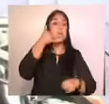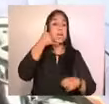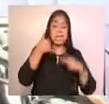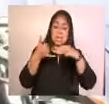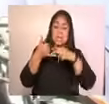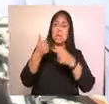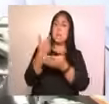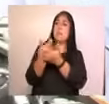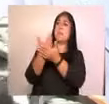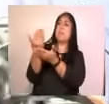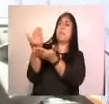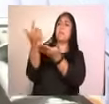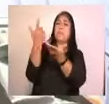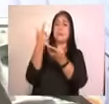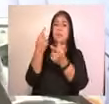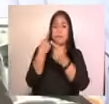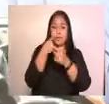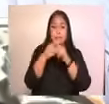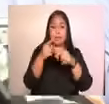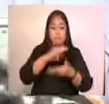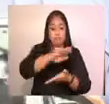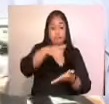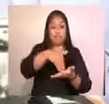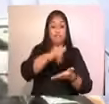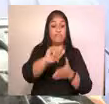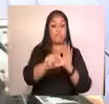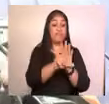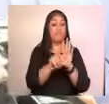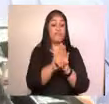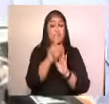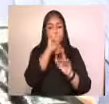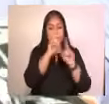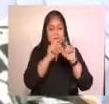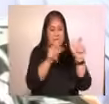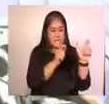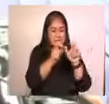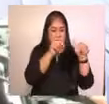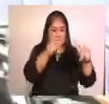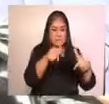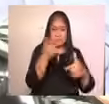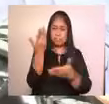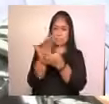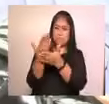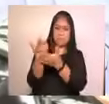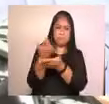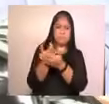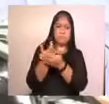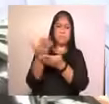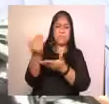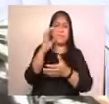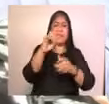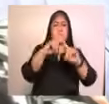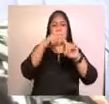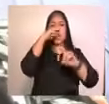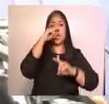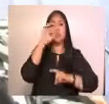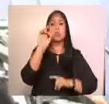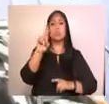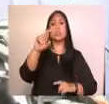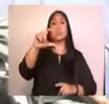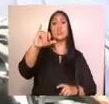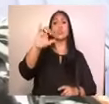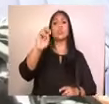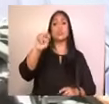la cárcel como centro de crimen y coordinar desde ahí acciones de extorsión y de todo tipo. Eso se terminó.